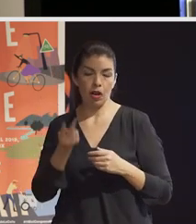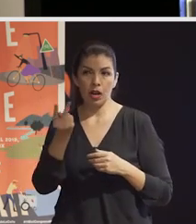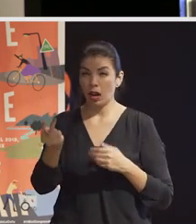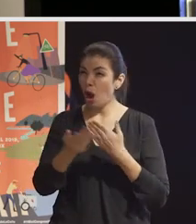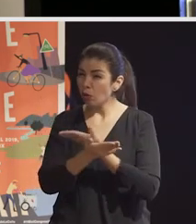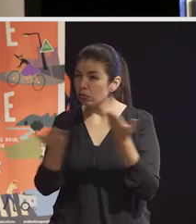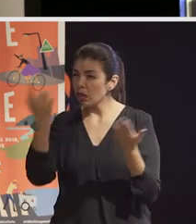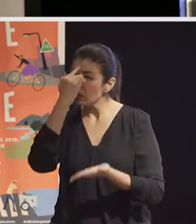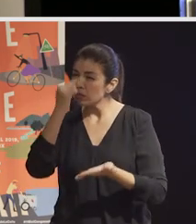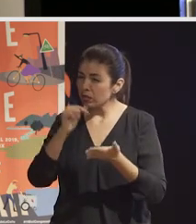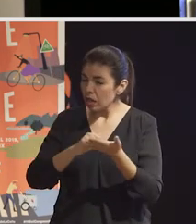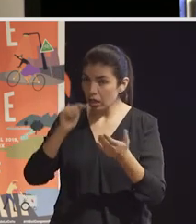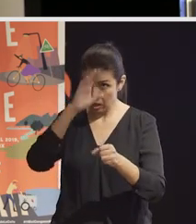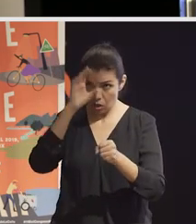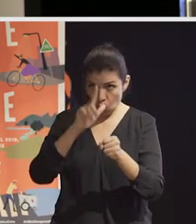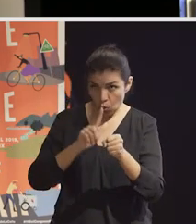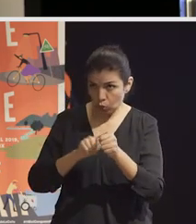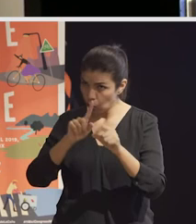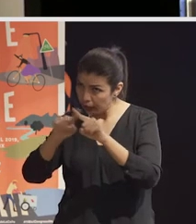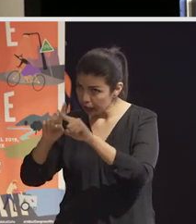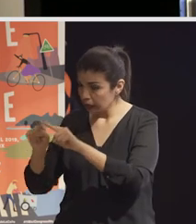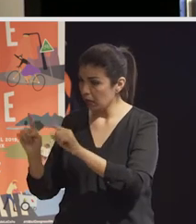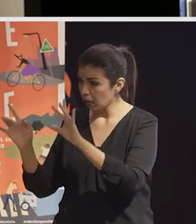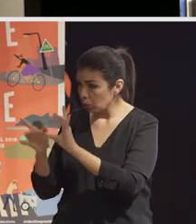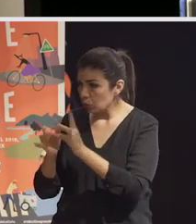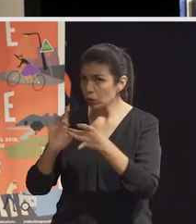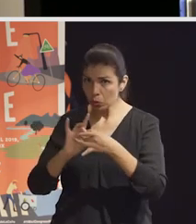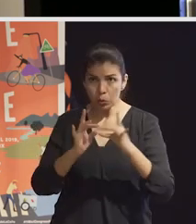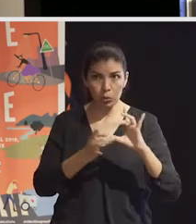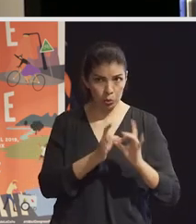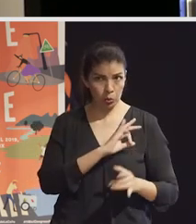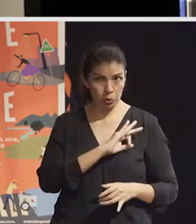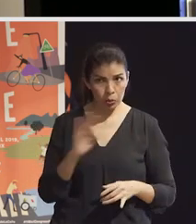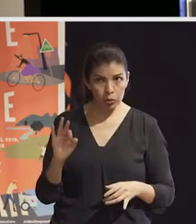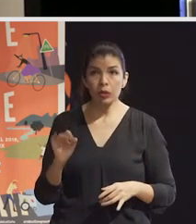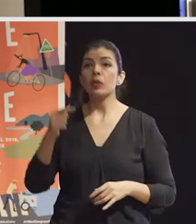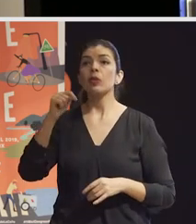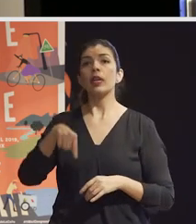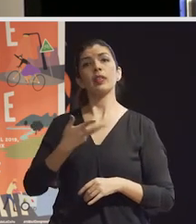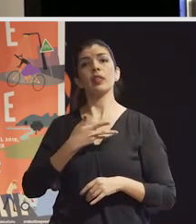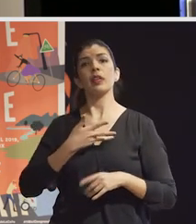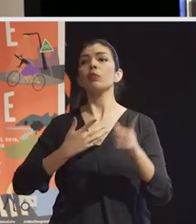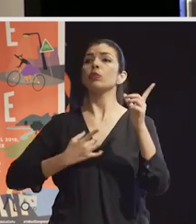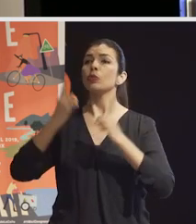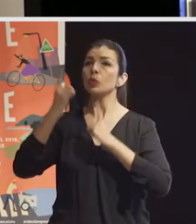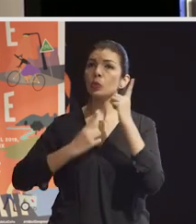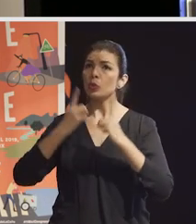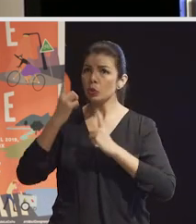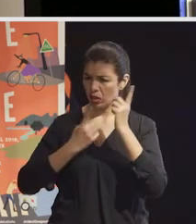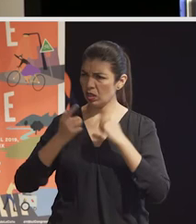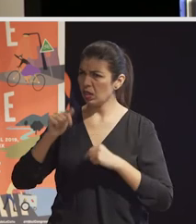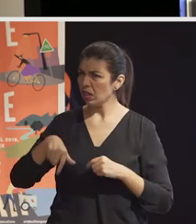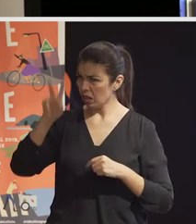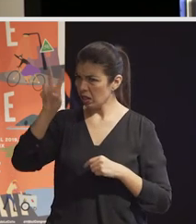con riccardo estábamos conversando con con mucha duda sobre si eso realmente existe no por eso preguntamos y si